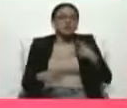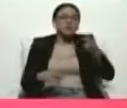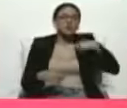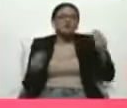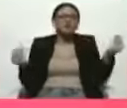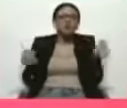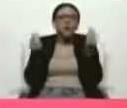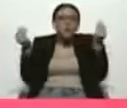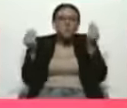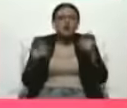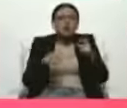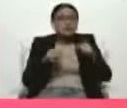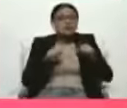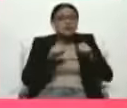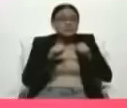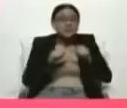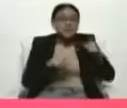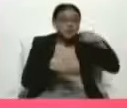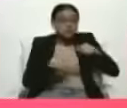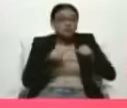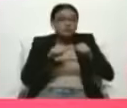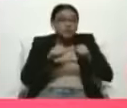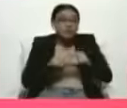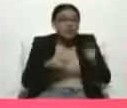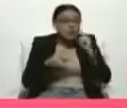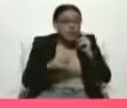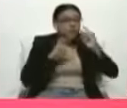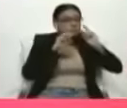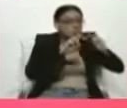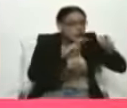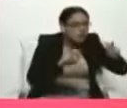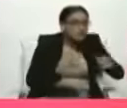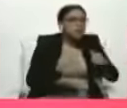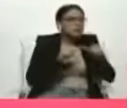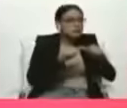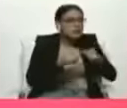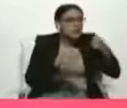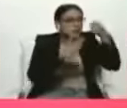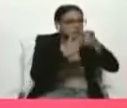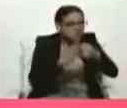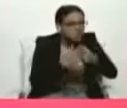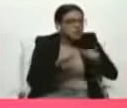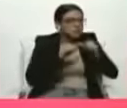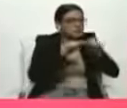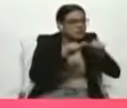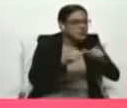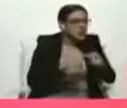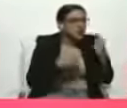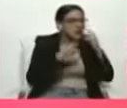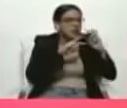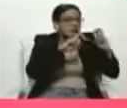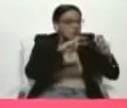a garantizar la paz en todo el territorio. En todo el territorio.